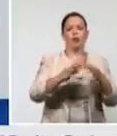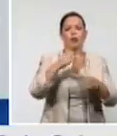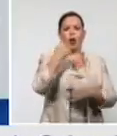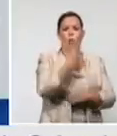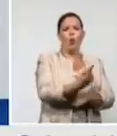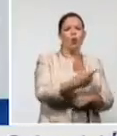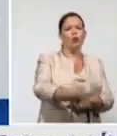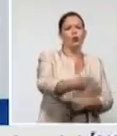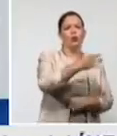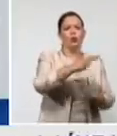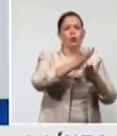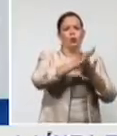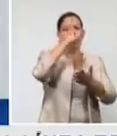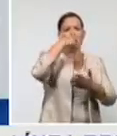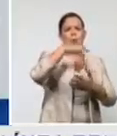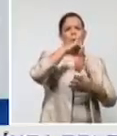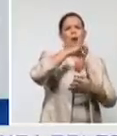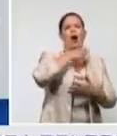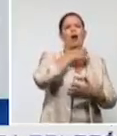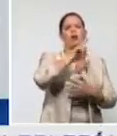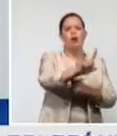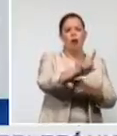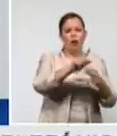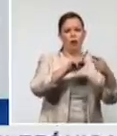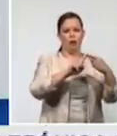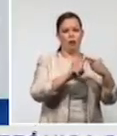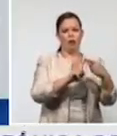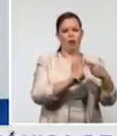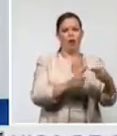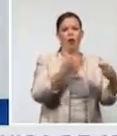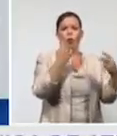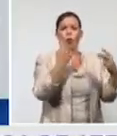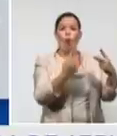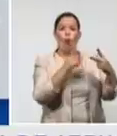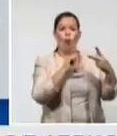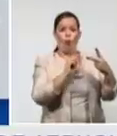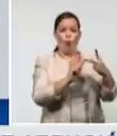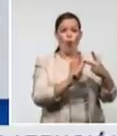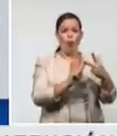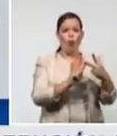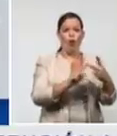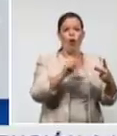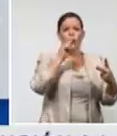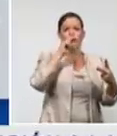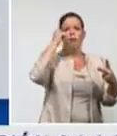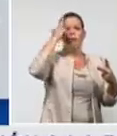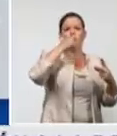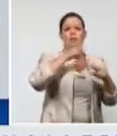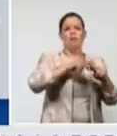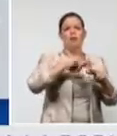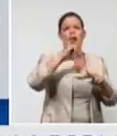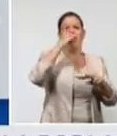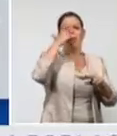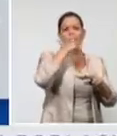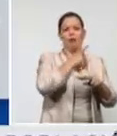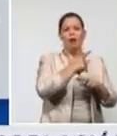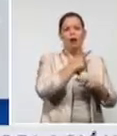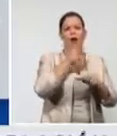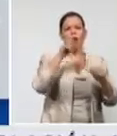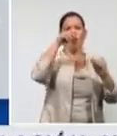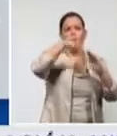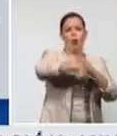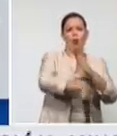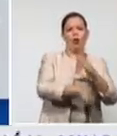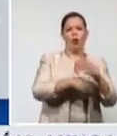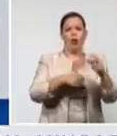del Mariel, un caso es del municipio de Bahía Honda, independientemente de que los dos están